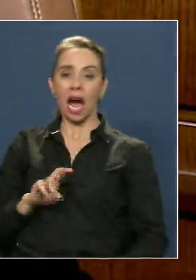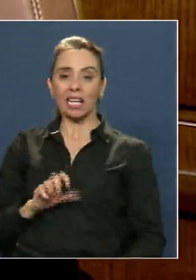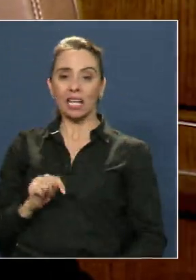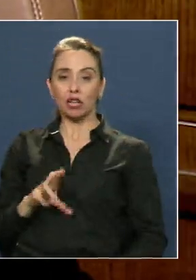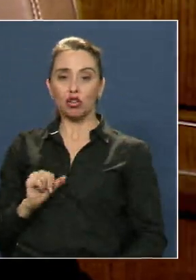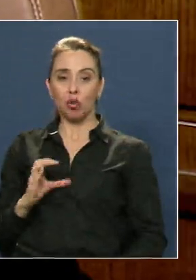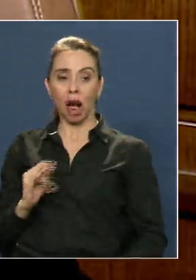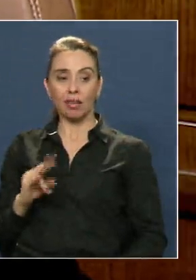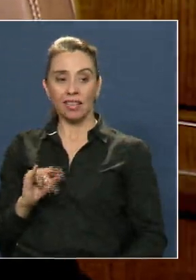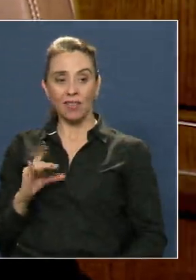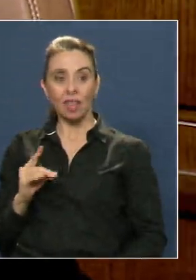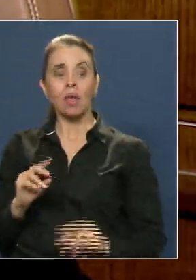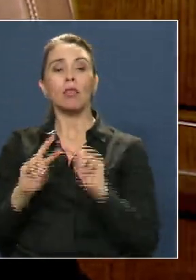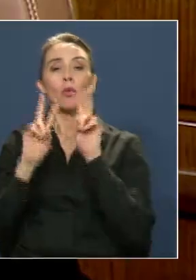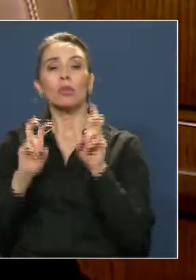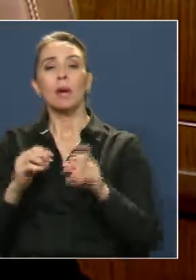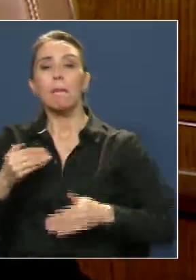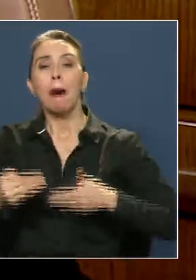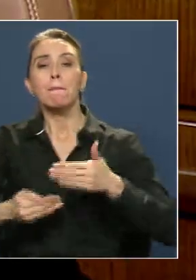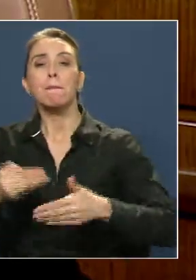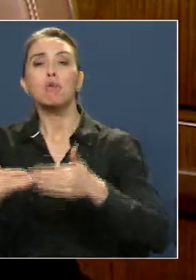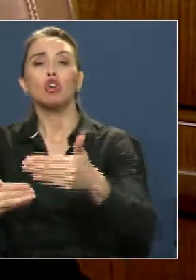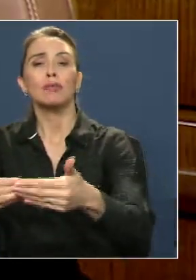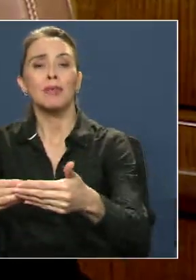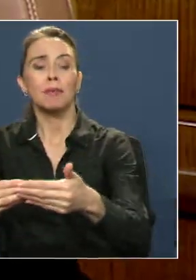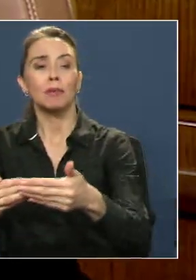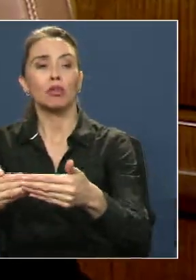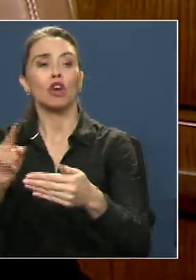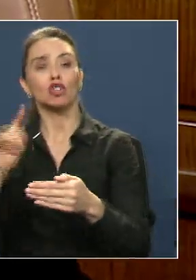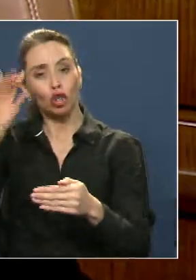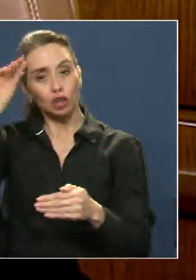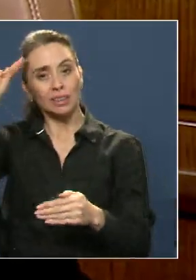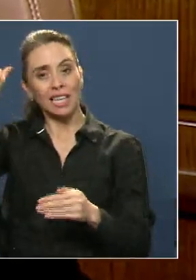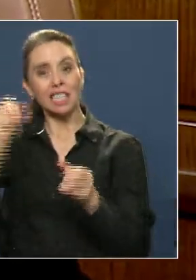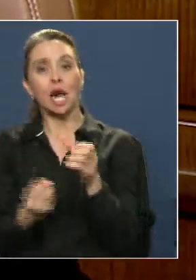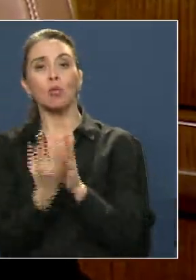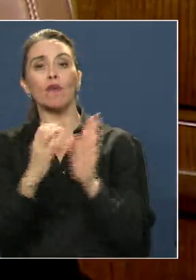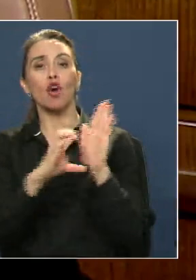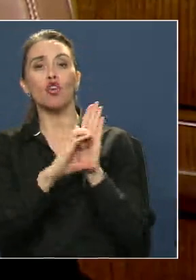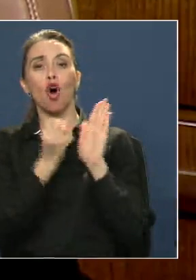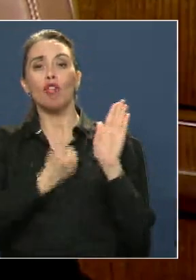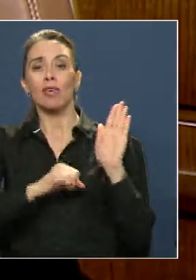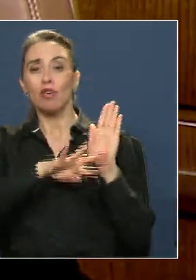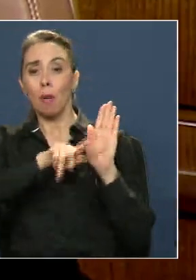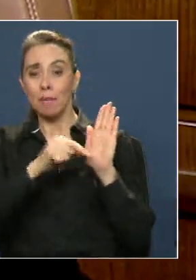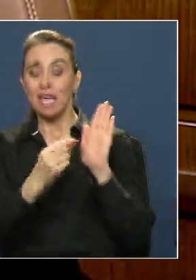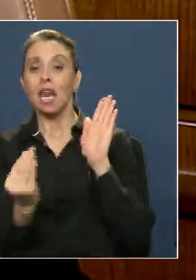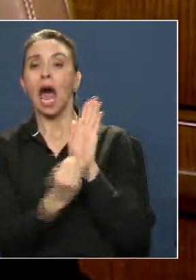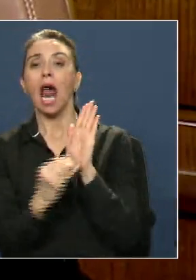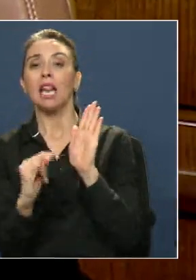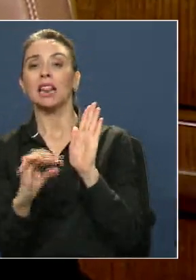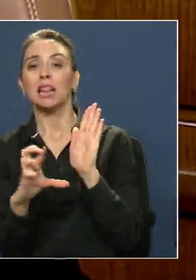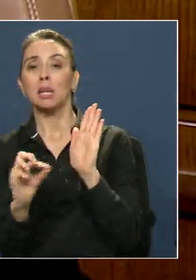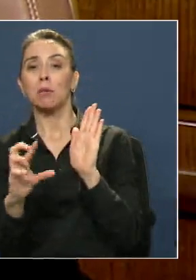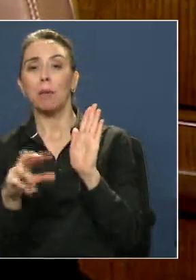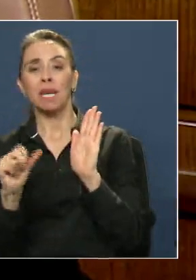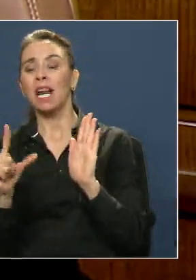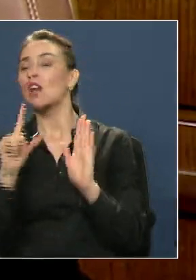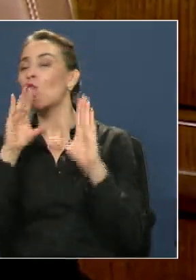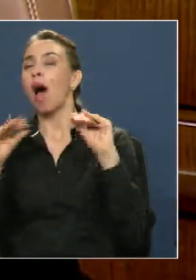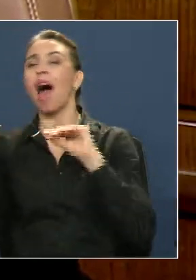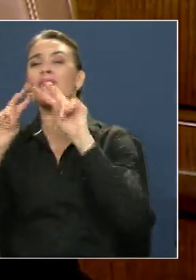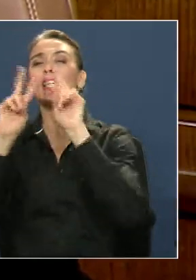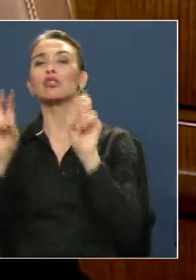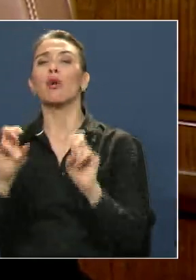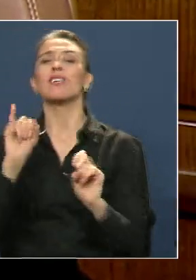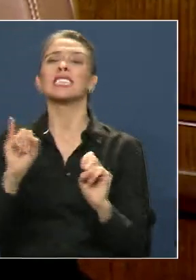de procedimiento y no se crea un tipo penal nuevo. Eso ha sido como el argumento. No me quiero ir a la constitucionalidad porque es